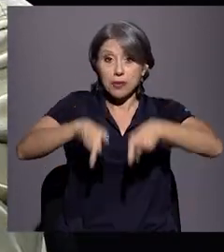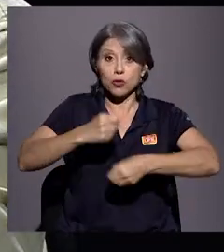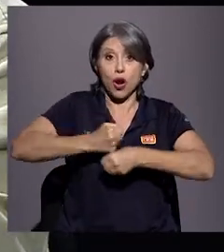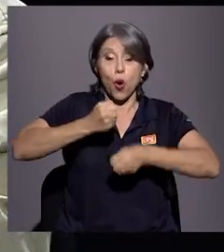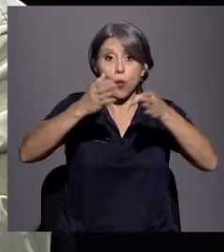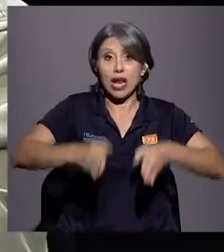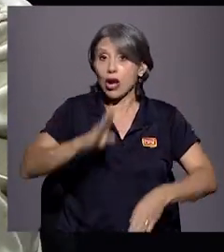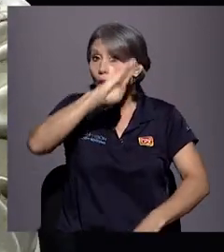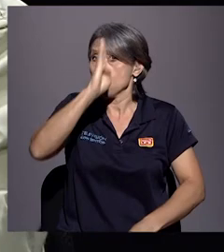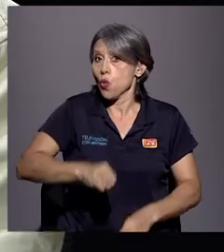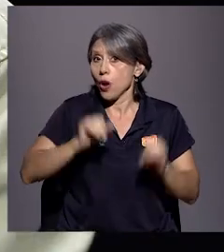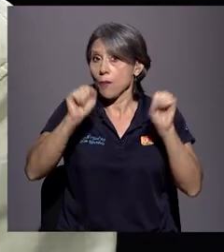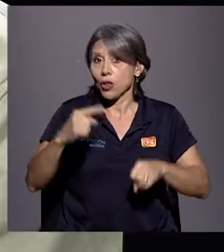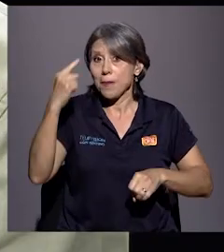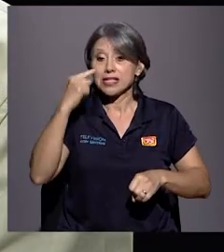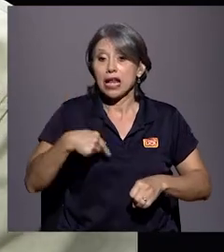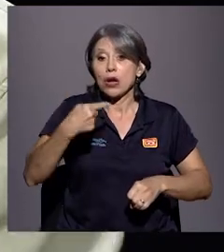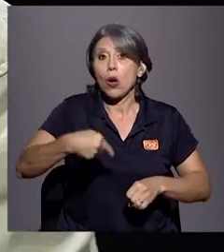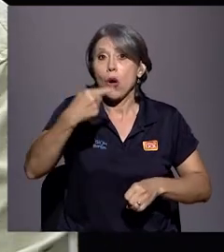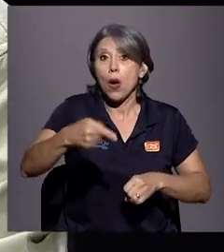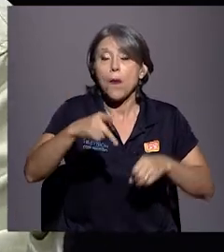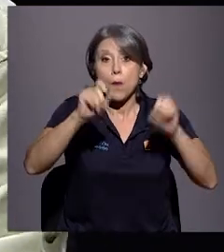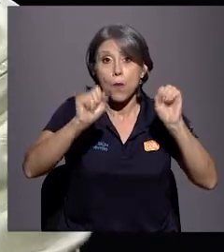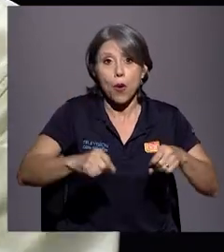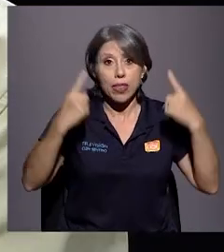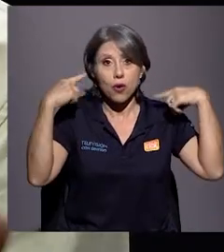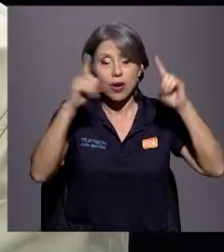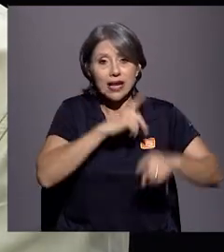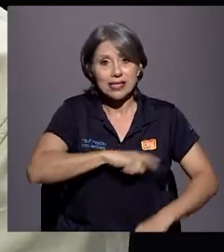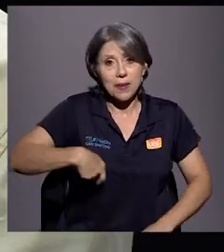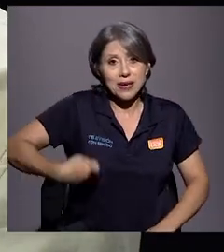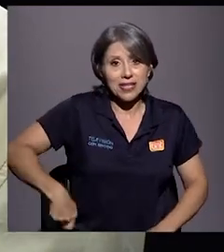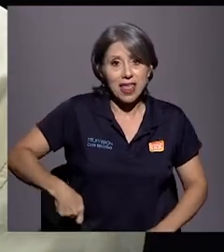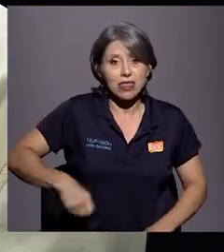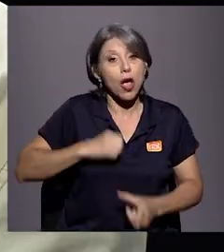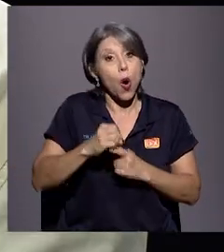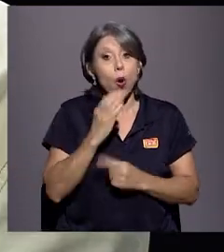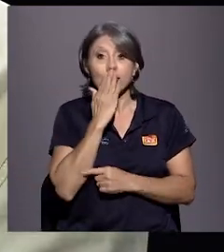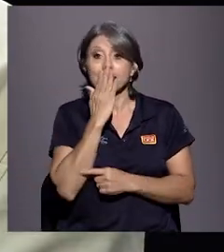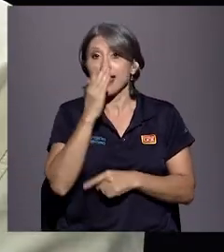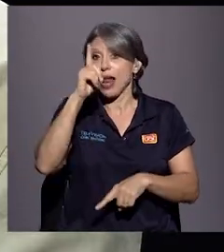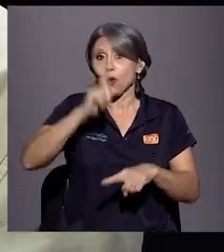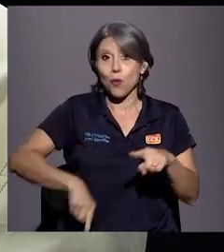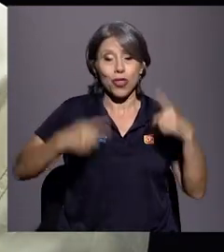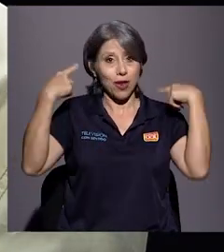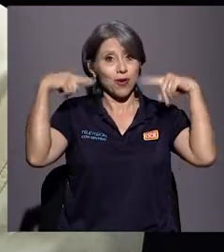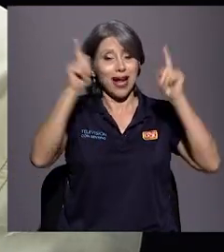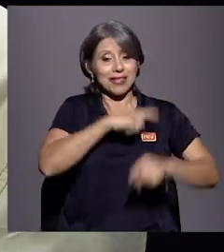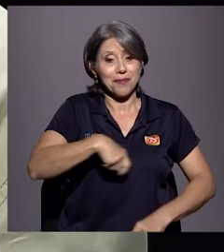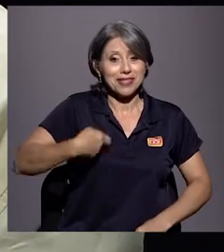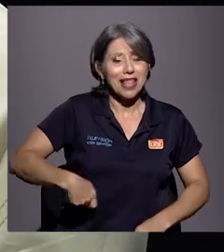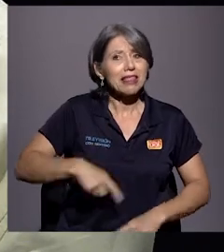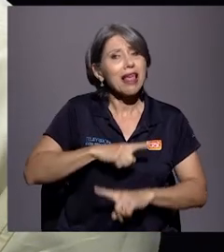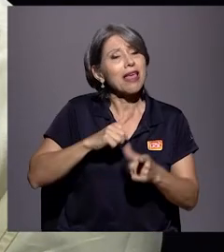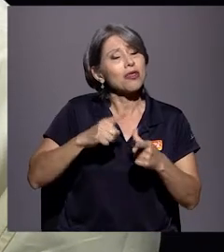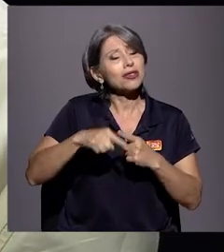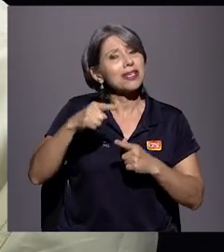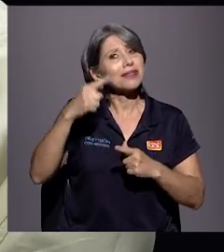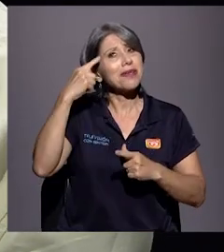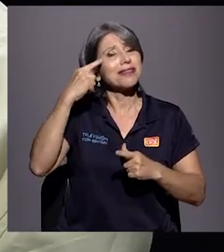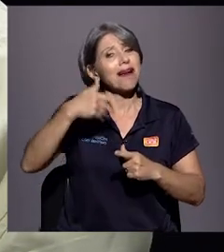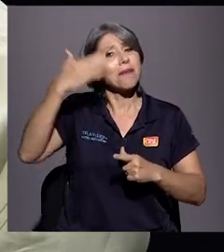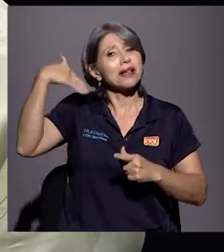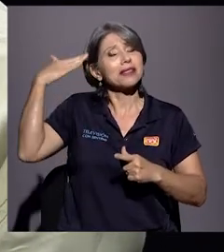donde un indígena nunca podía llegar a presidente. Hay esa nostalgia de un pasado colonial fuerte. Los oprimidos, al